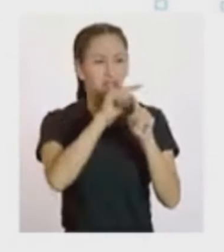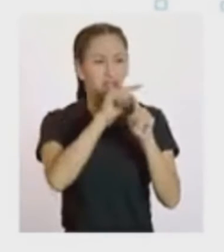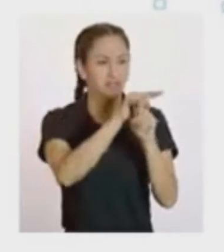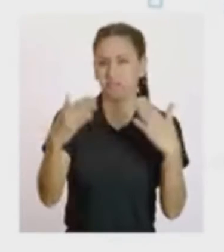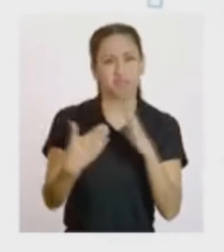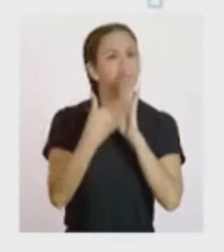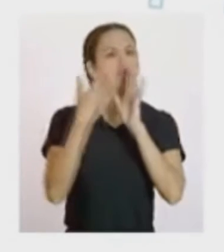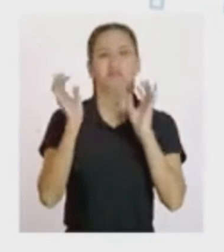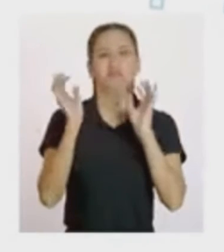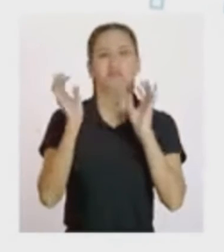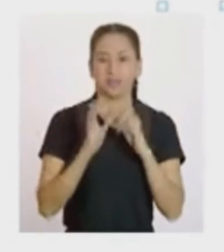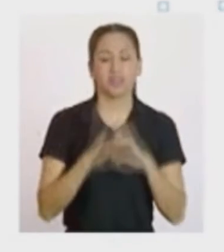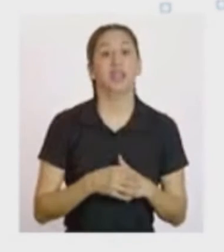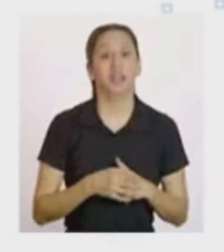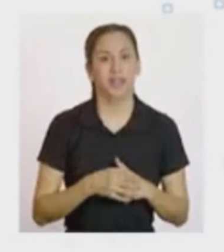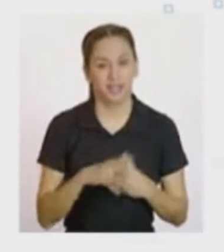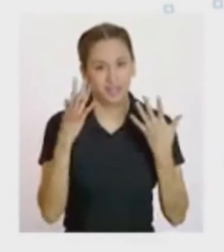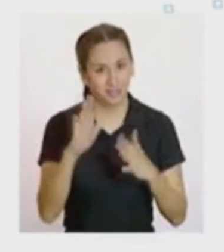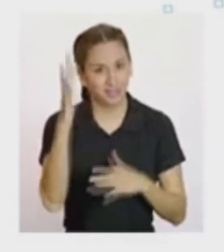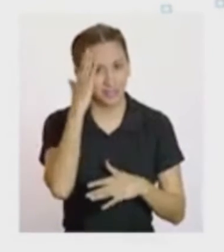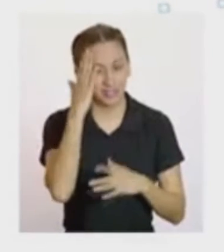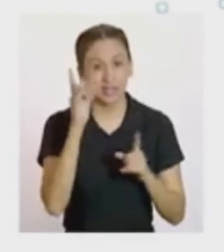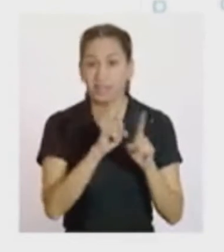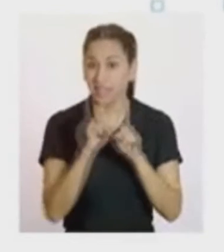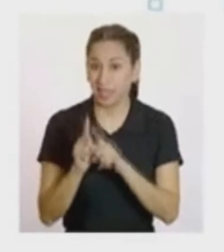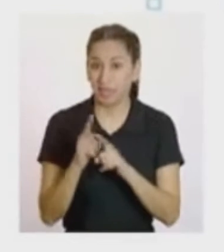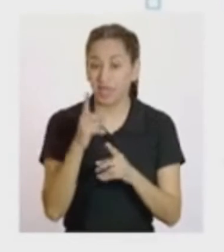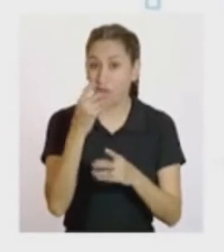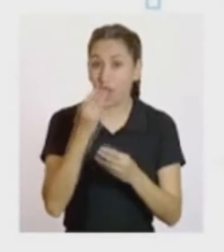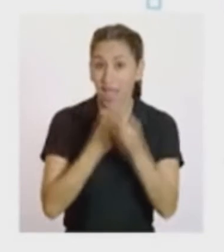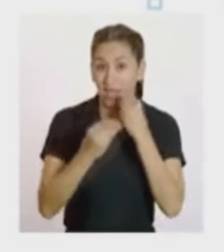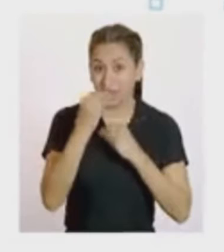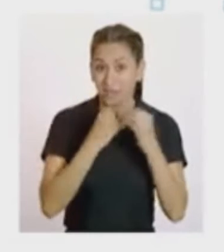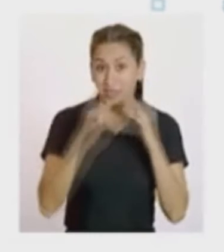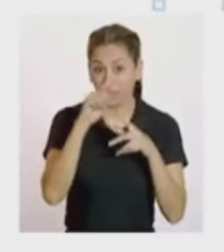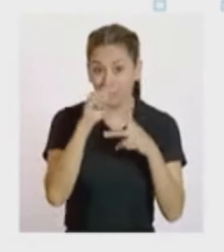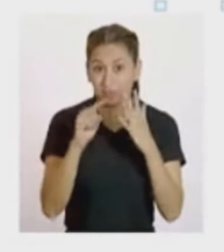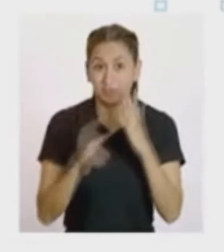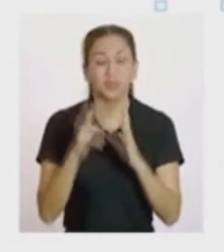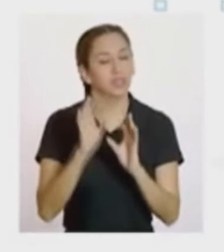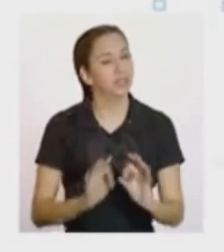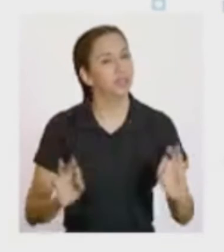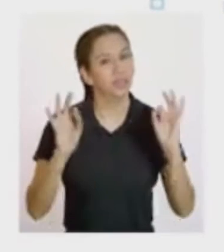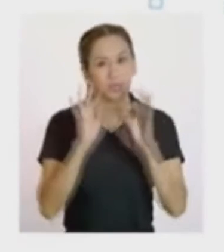cualquier enfermedad. Hemos visto que, además de nuestra alimentación, es importante